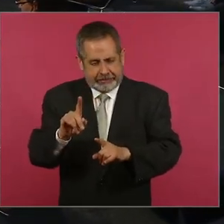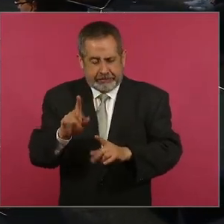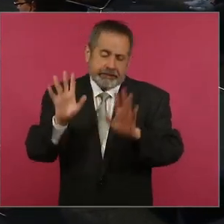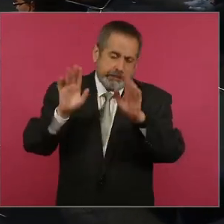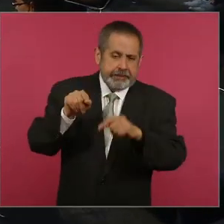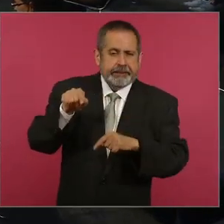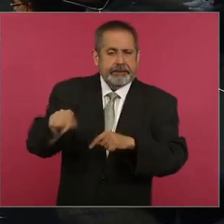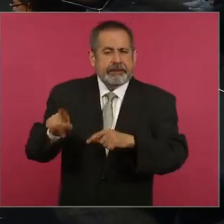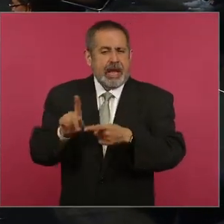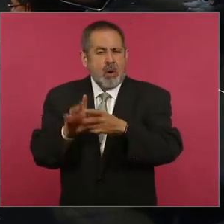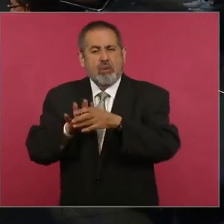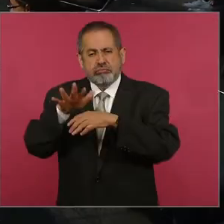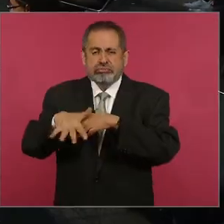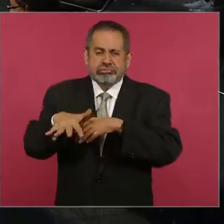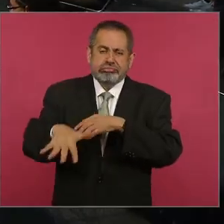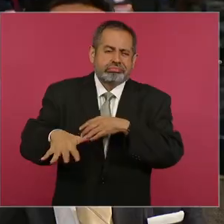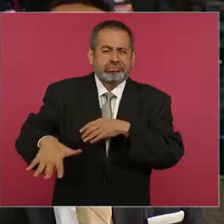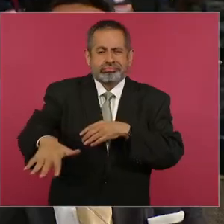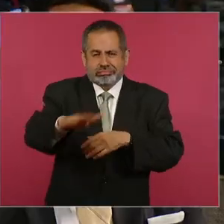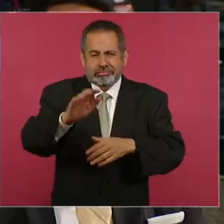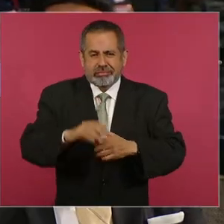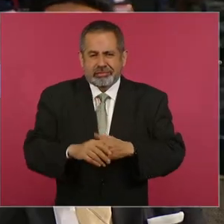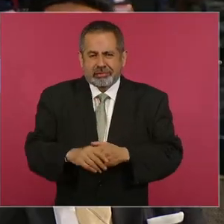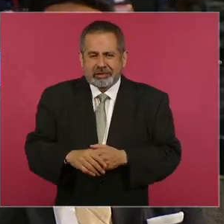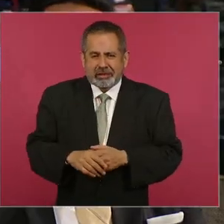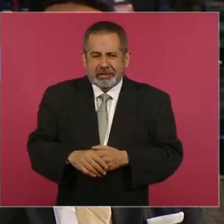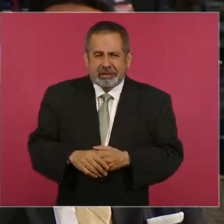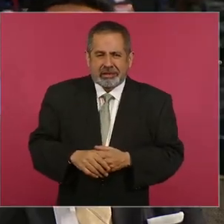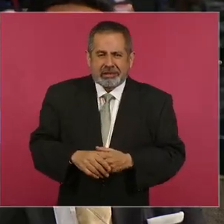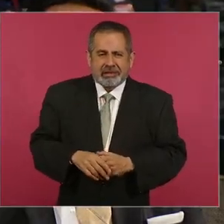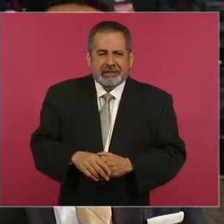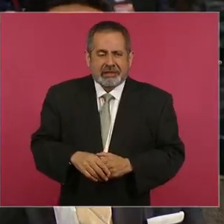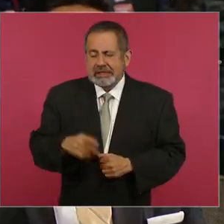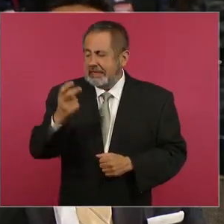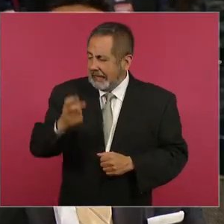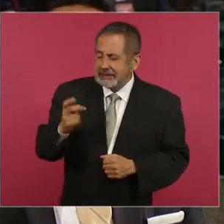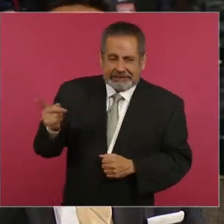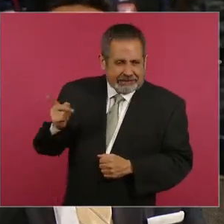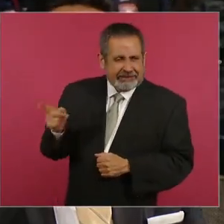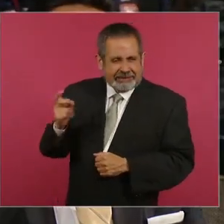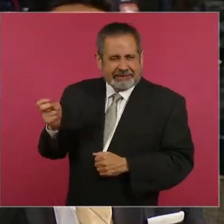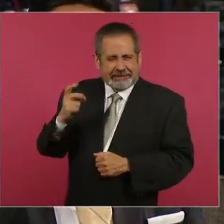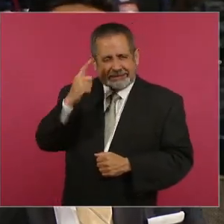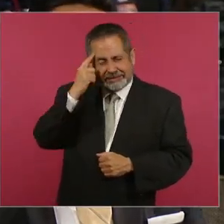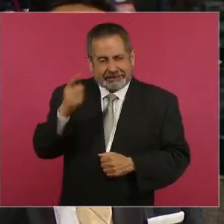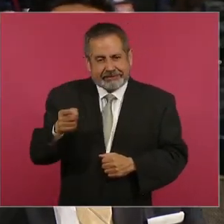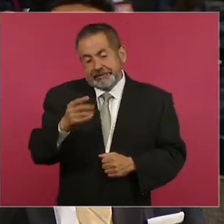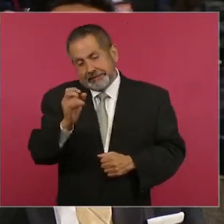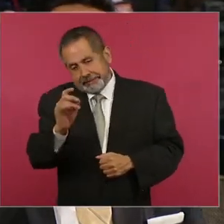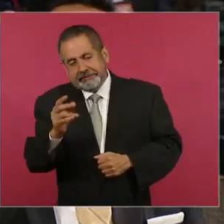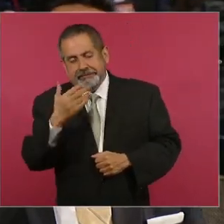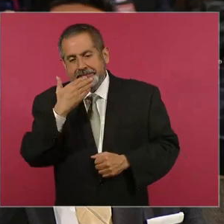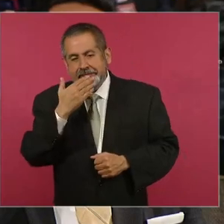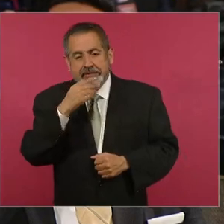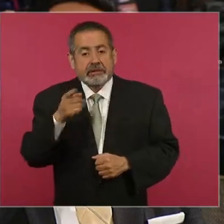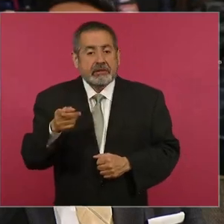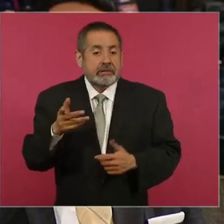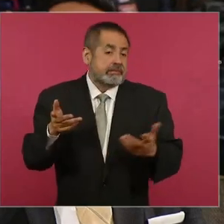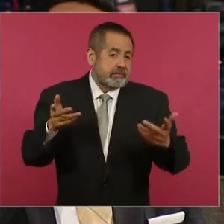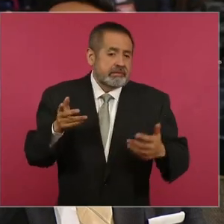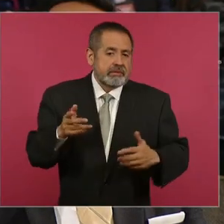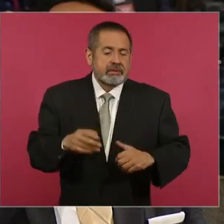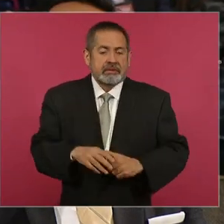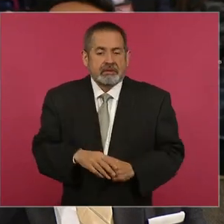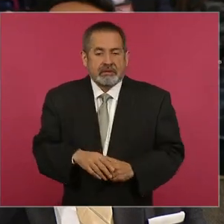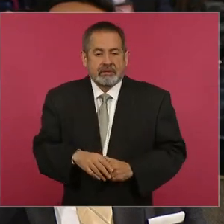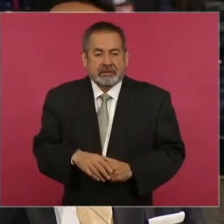Zaragoaca. Ok. Bueno, el chiste está